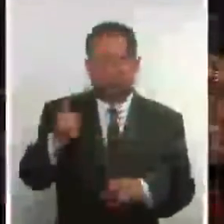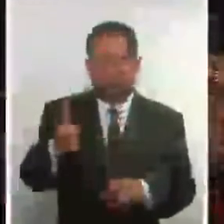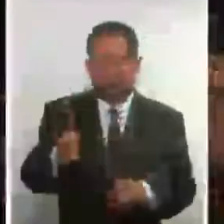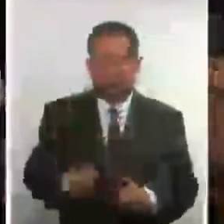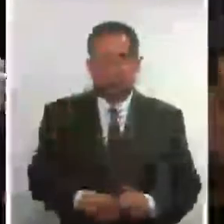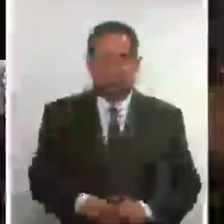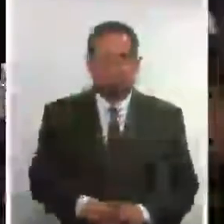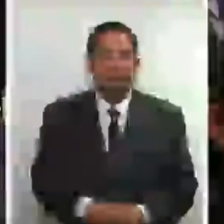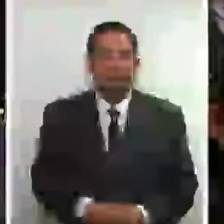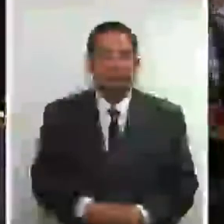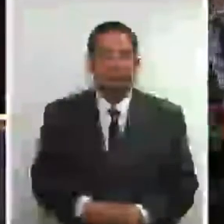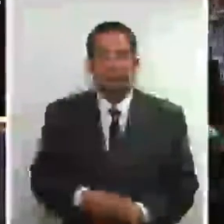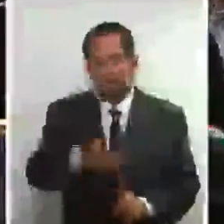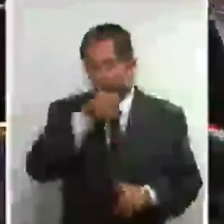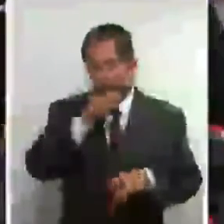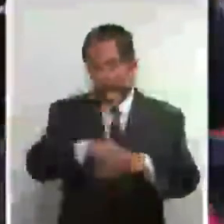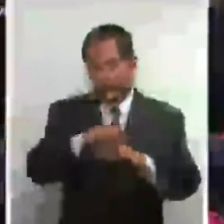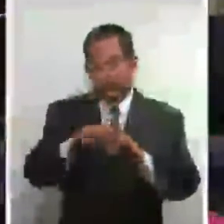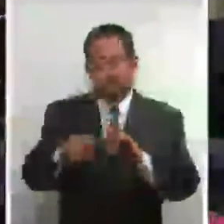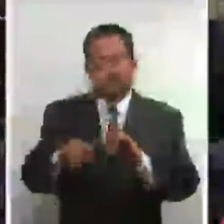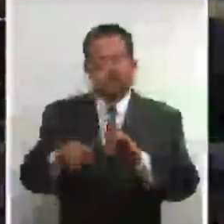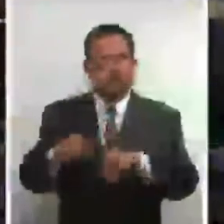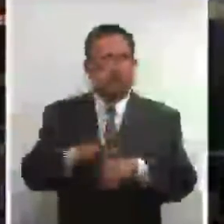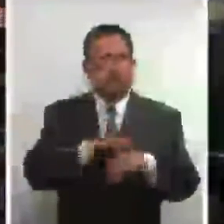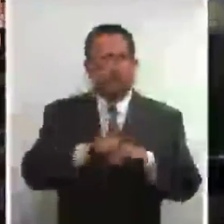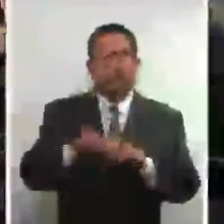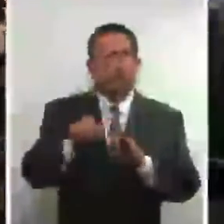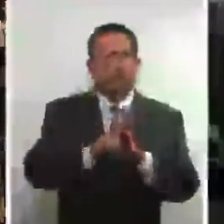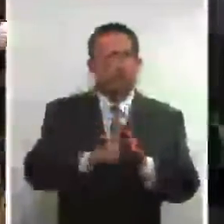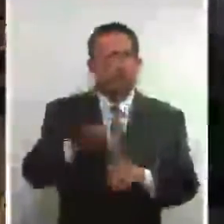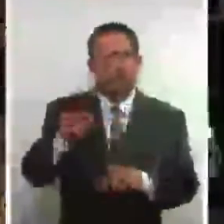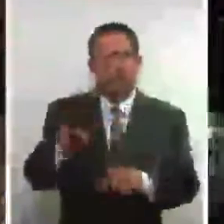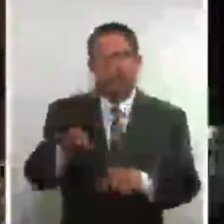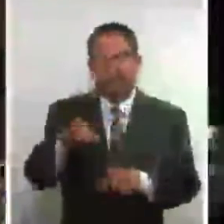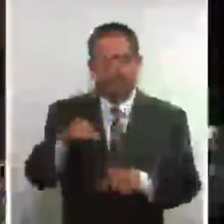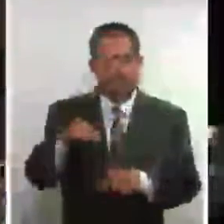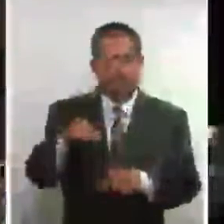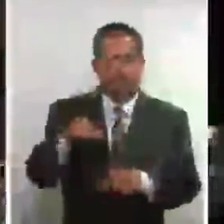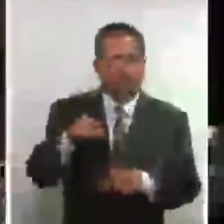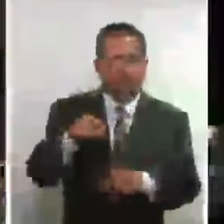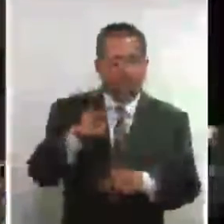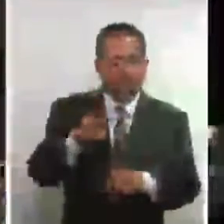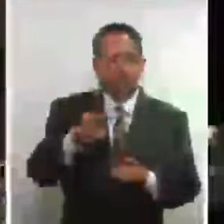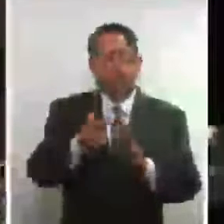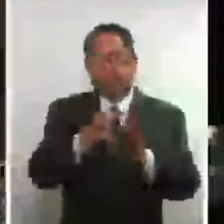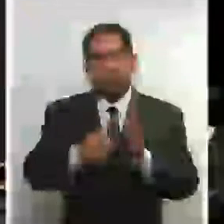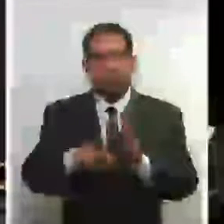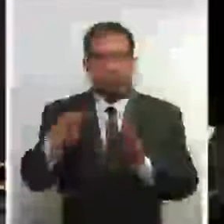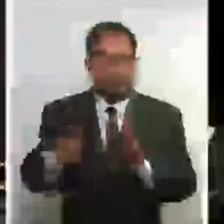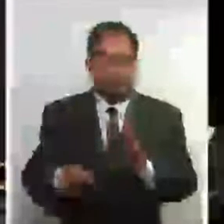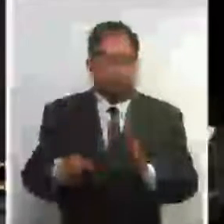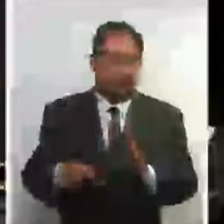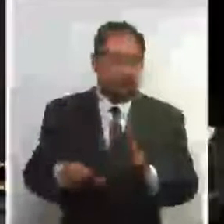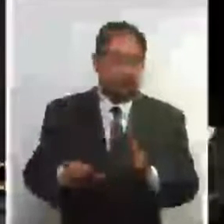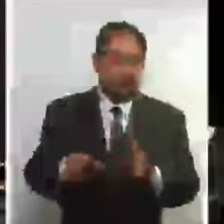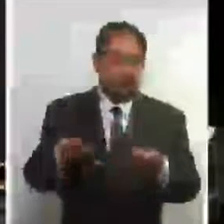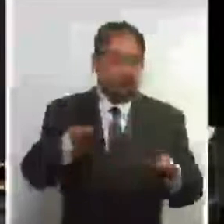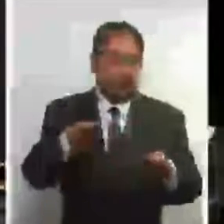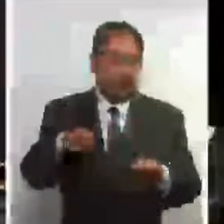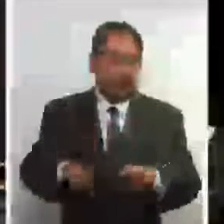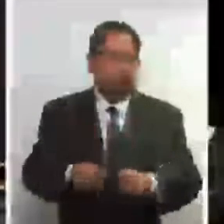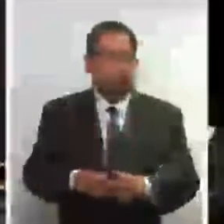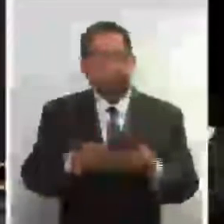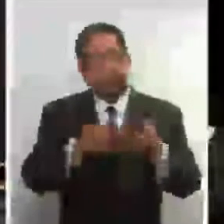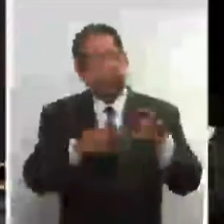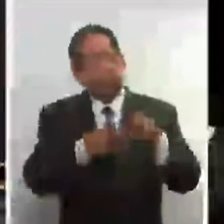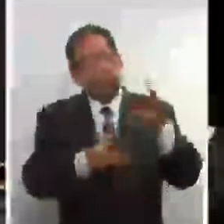46. Háganse los avisos a que se refiere el artículo 42, numeral 3 del Reglamento para el Gobierno Interior. Ábrase el